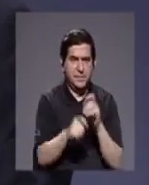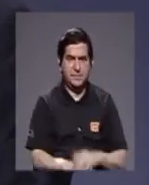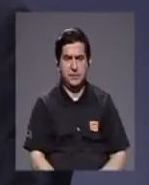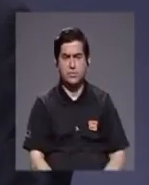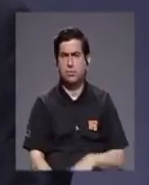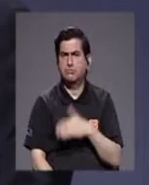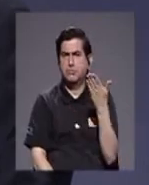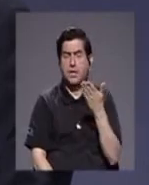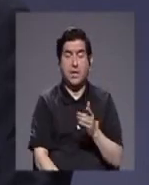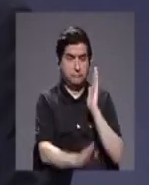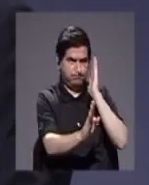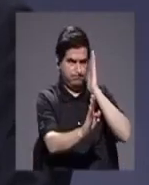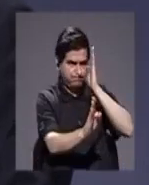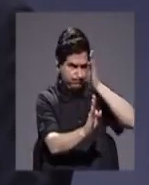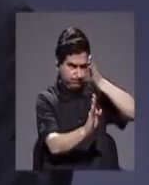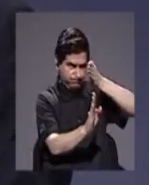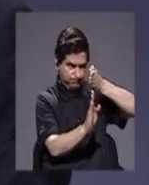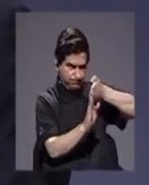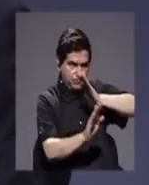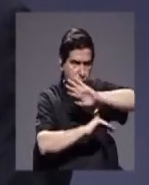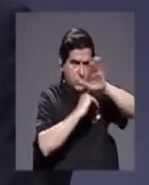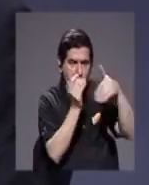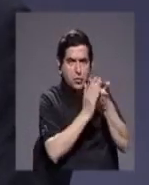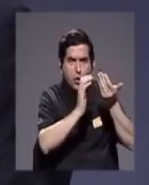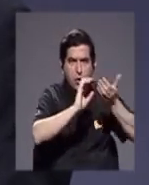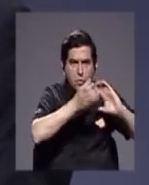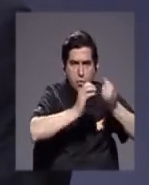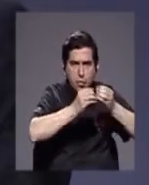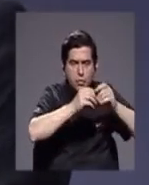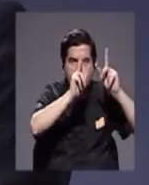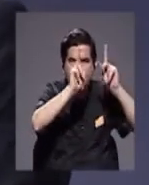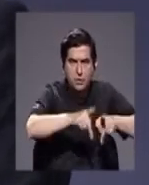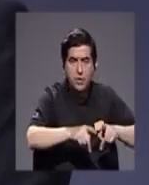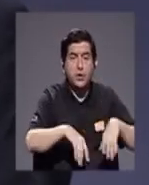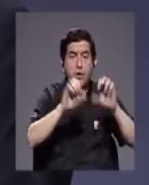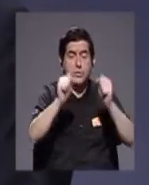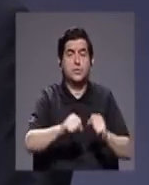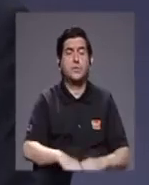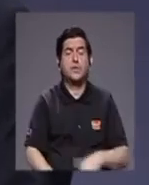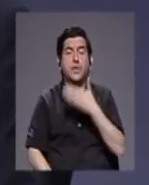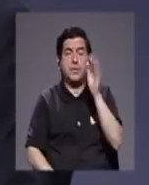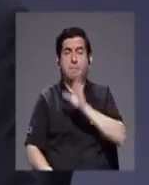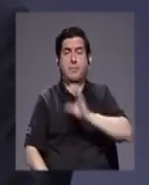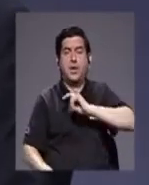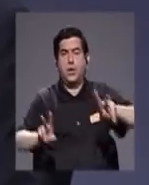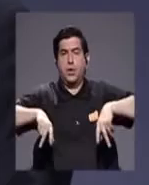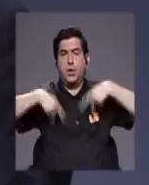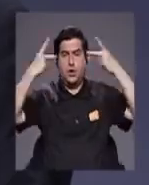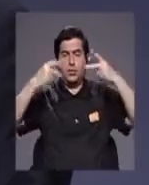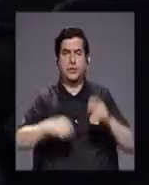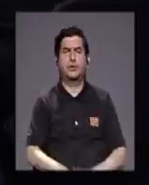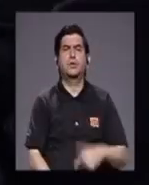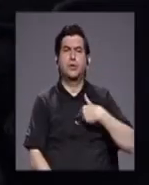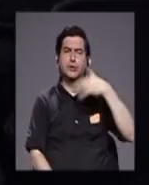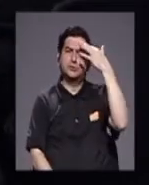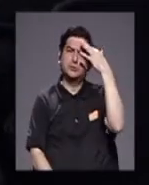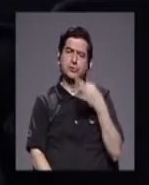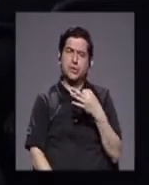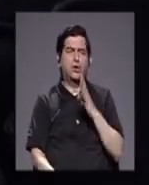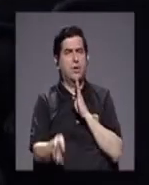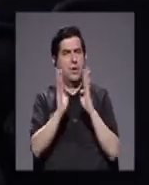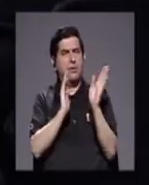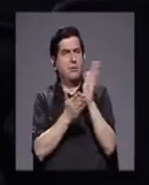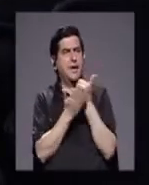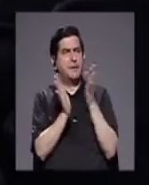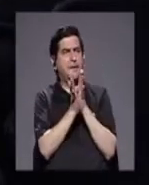más asertiva todos los indicadores de ese paciente y llevarlo a una mejor calidad de vida. Yo creo que, hablando de la